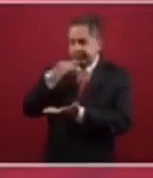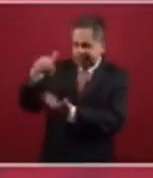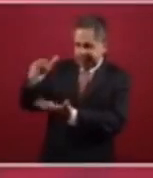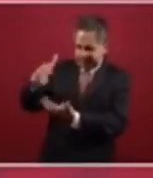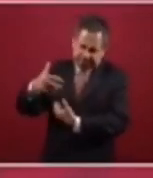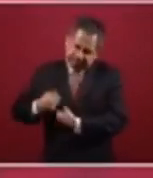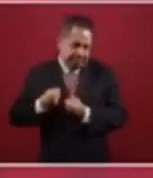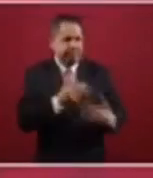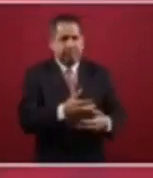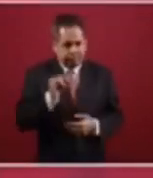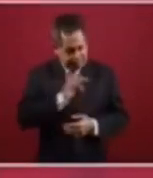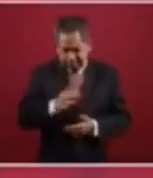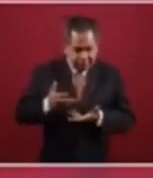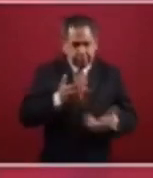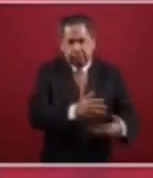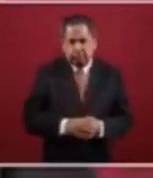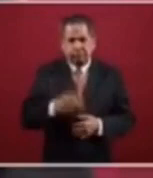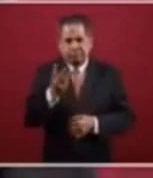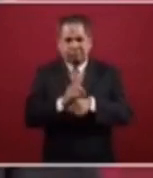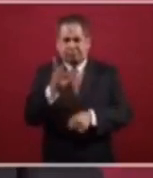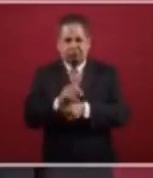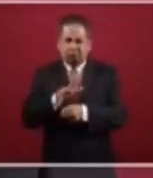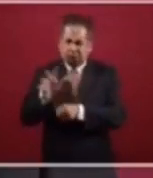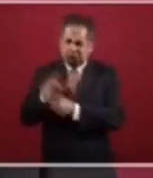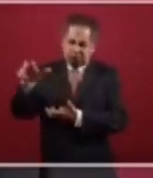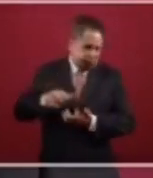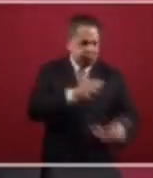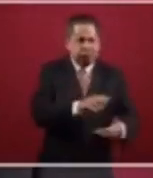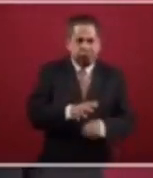trae. Y en 3 días, 4 días se tienen.